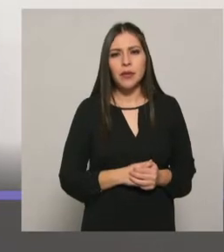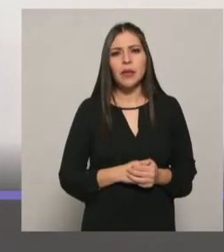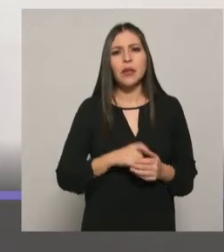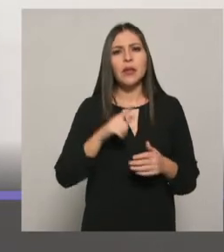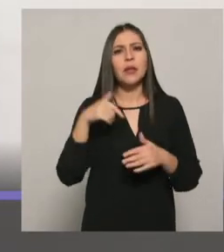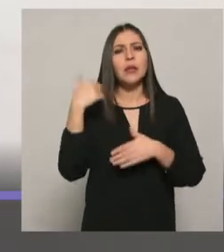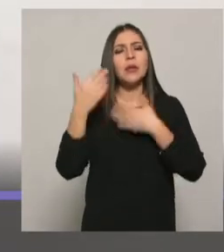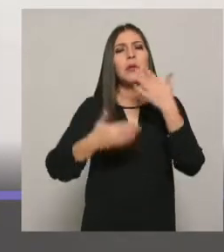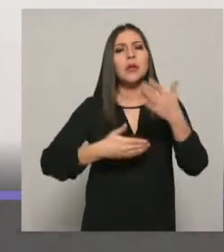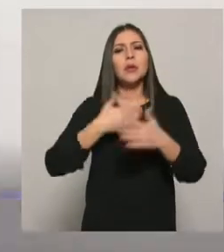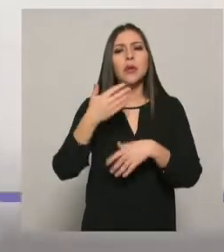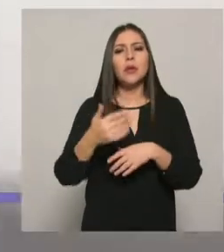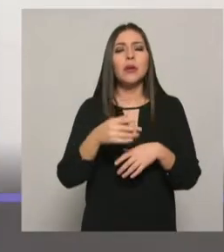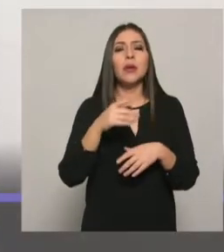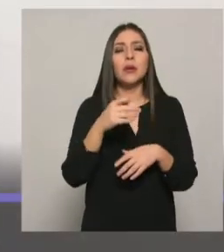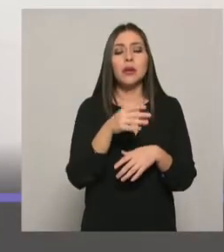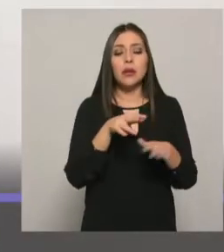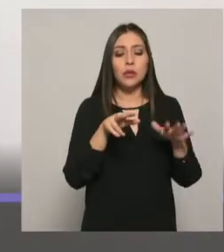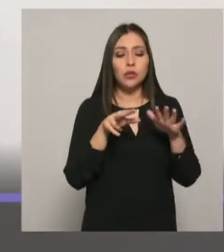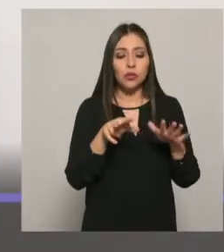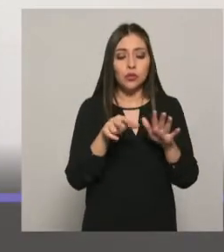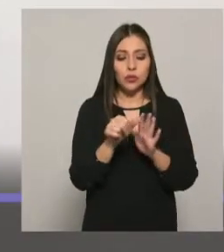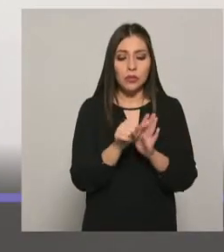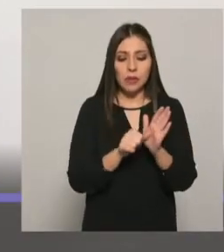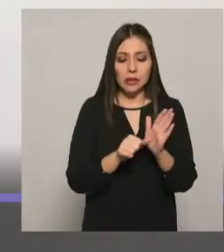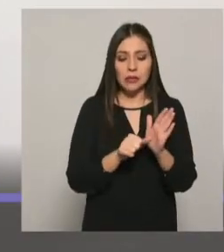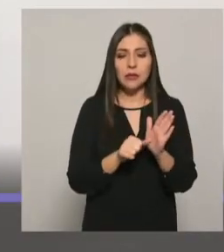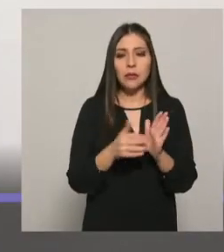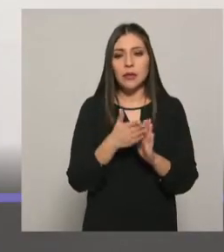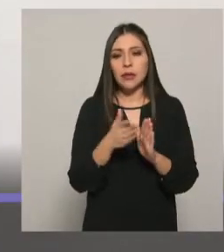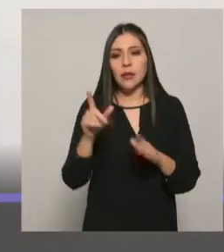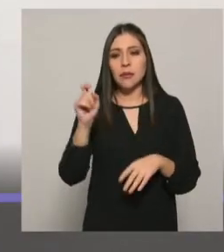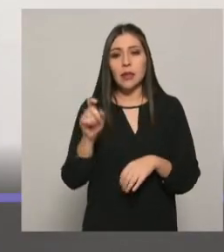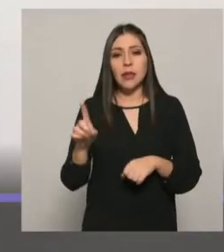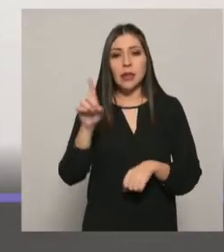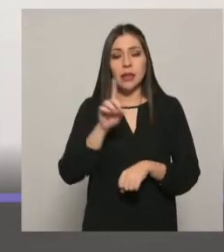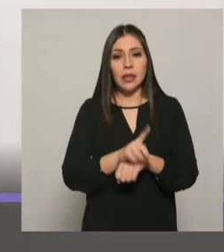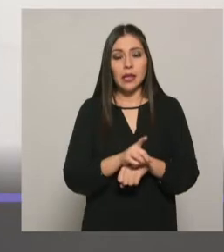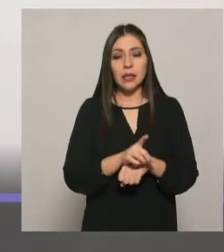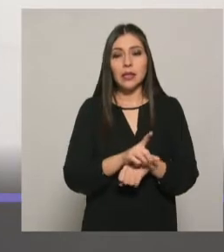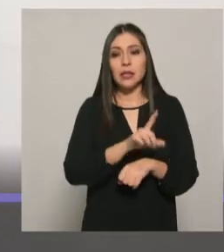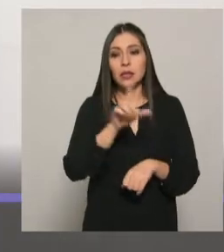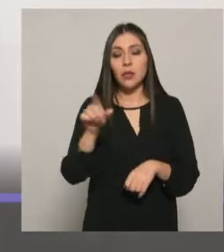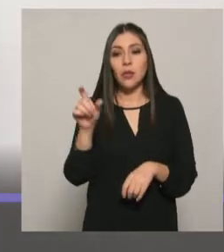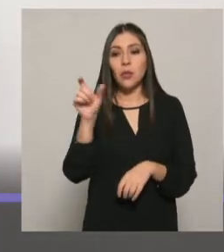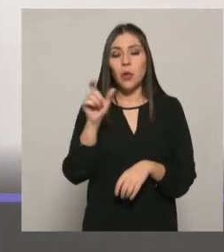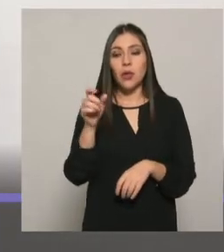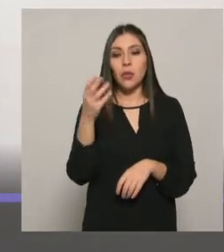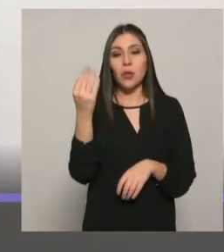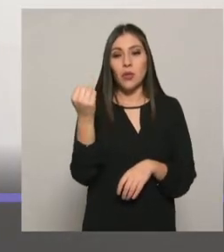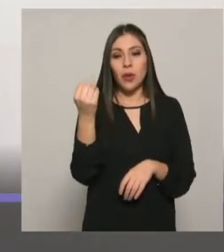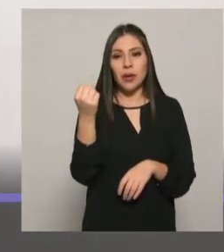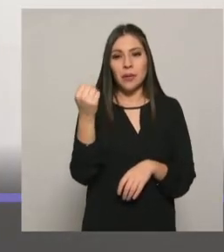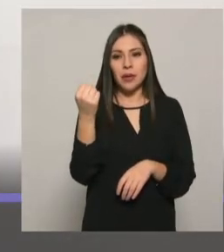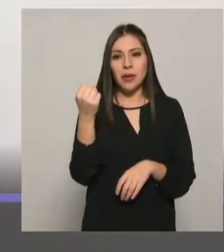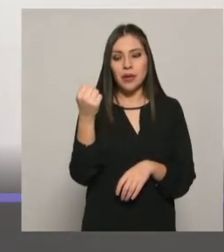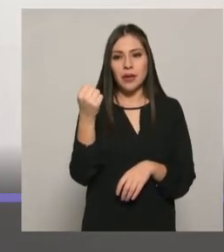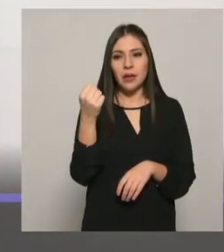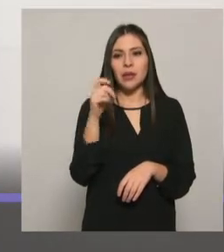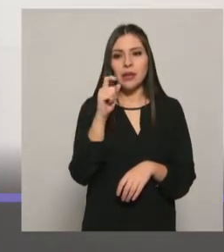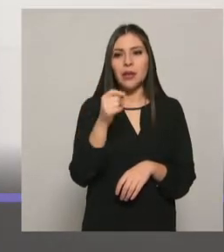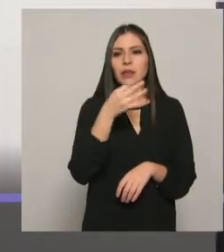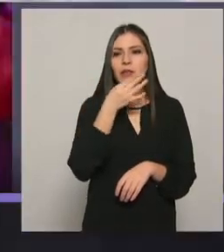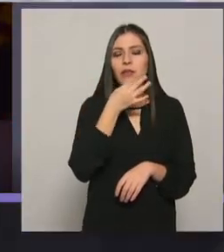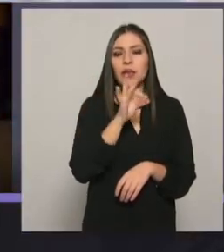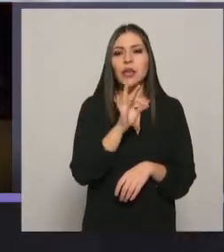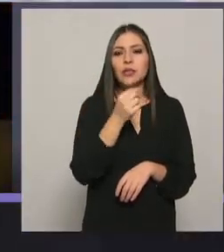en 18 meses de 20 días. Entonces, en la novena era la fiesta de la fiesta de los